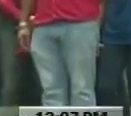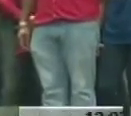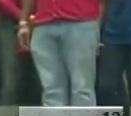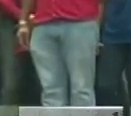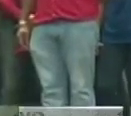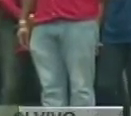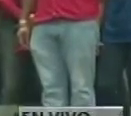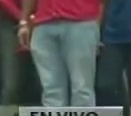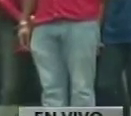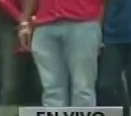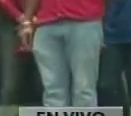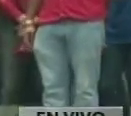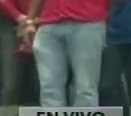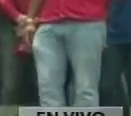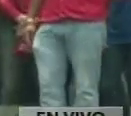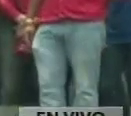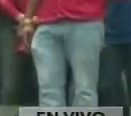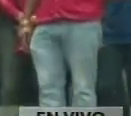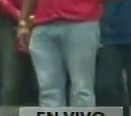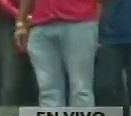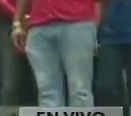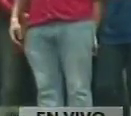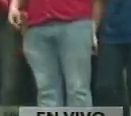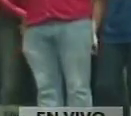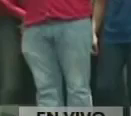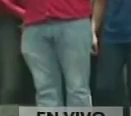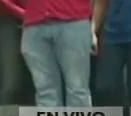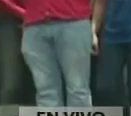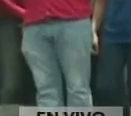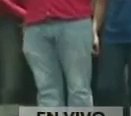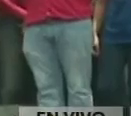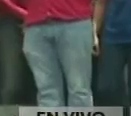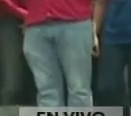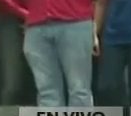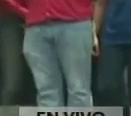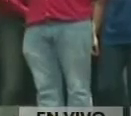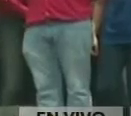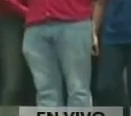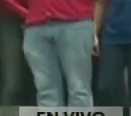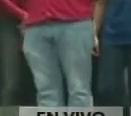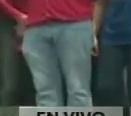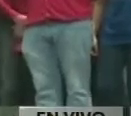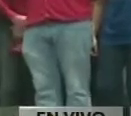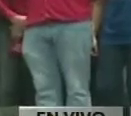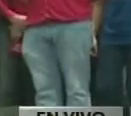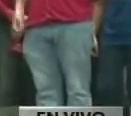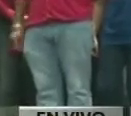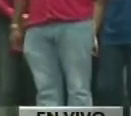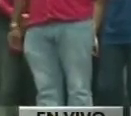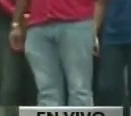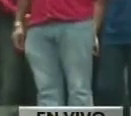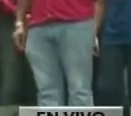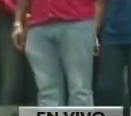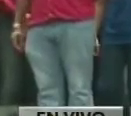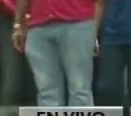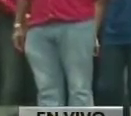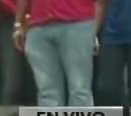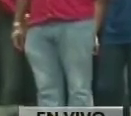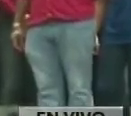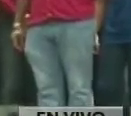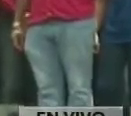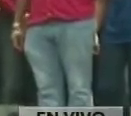Son testigos todos los medios de comunicación y es testigo el pueblo.